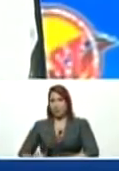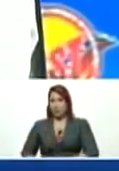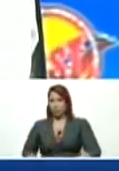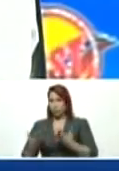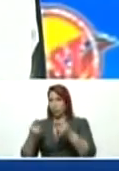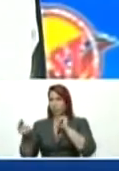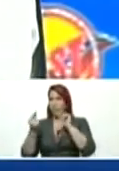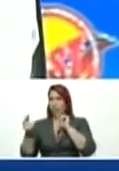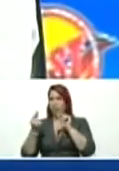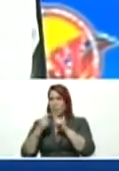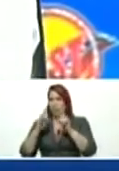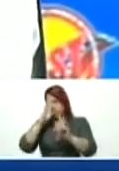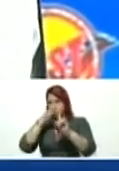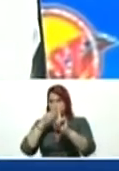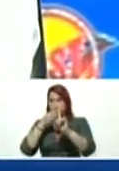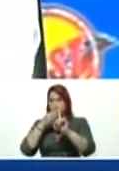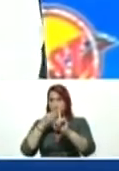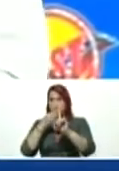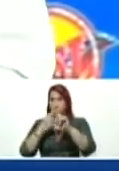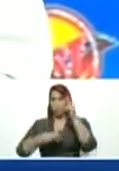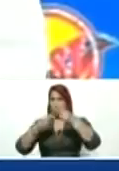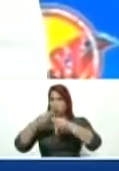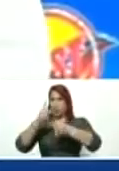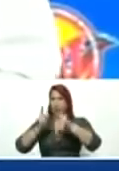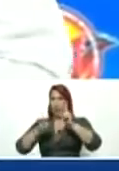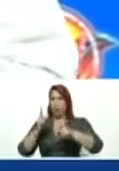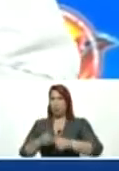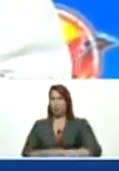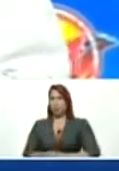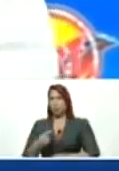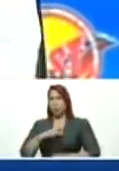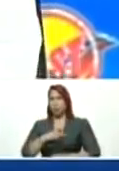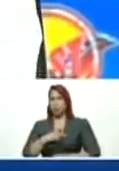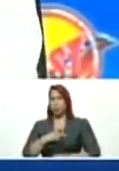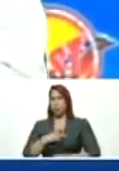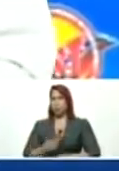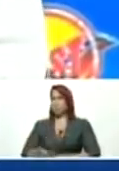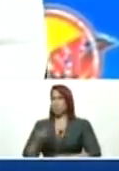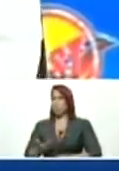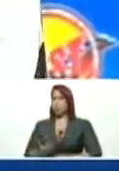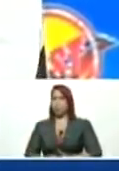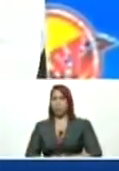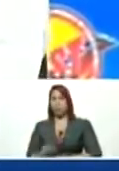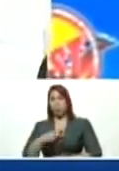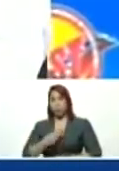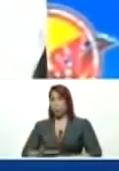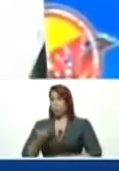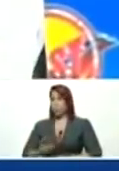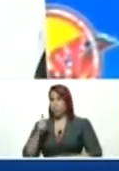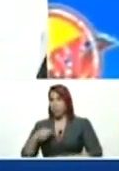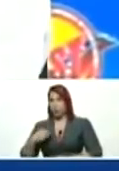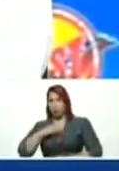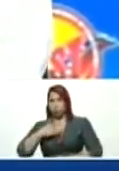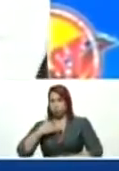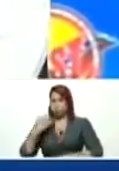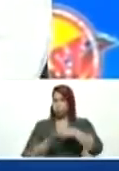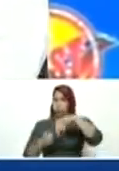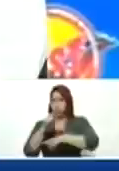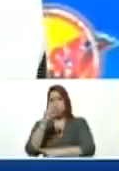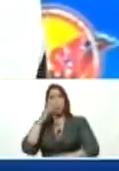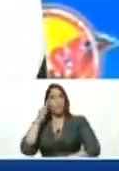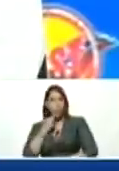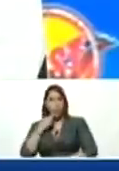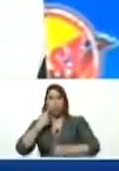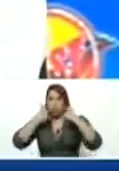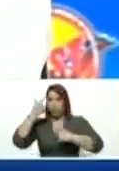para ir a construir algo que para nosotros es vital lo que hemos visto como revolucionarios como bolivariano como